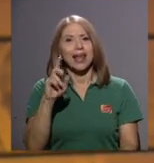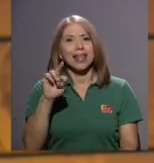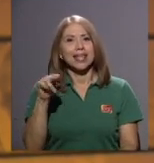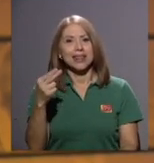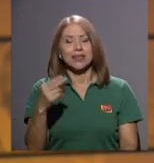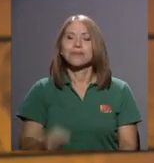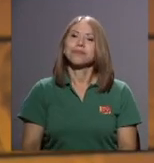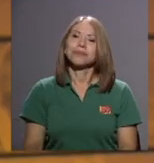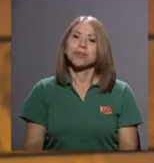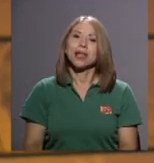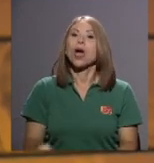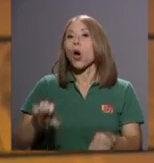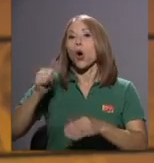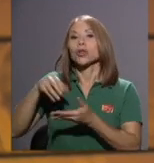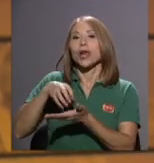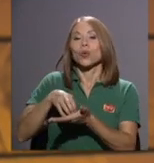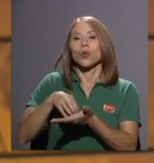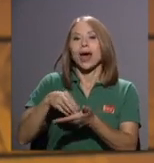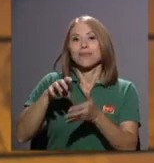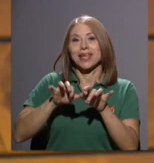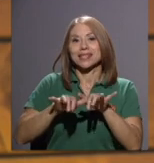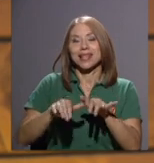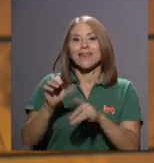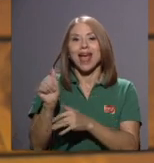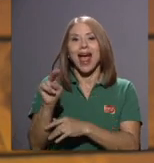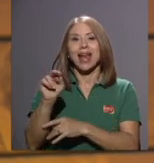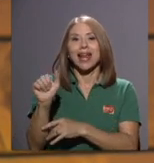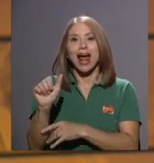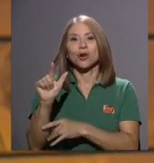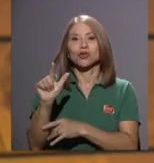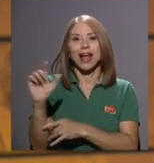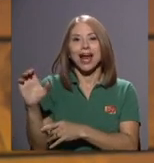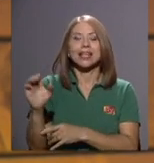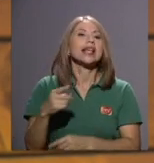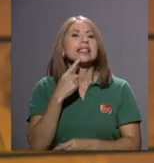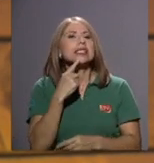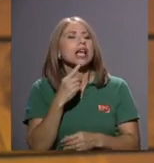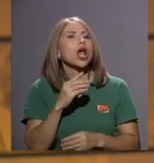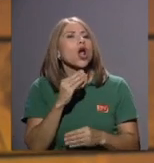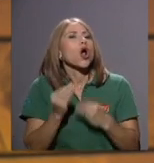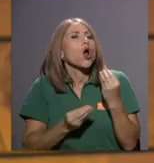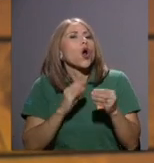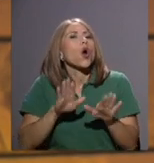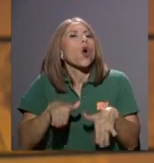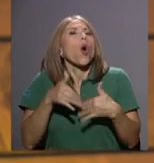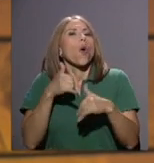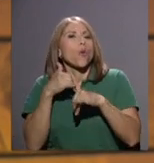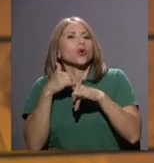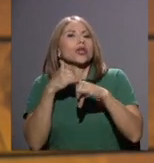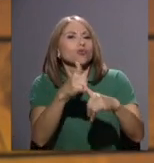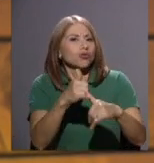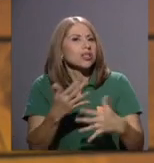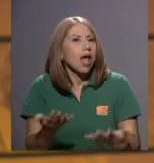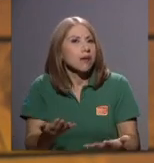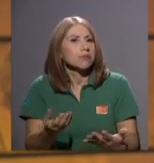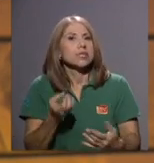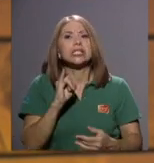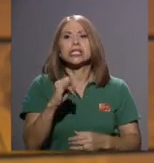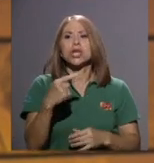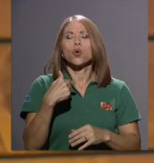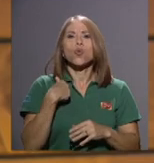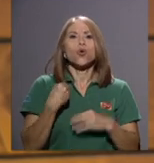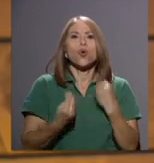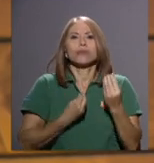dice, de la señora Ana Lucía Cárdenas, ¿cómo se puede poner la denuncia si uno fuera víctima de este tipo de acoso, de